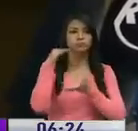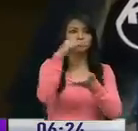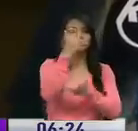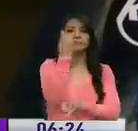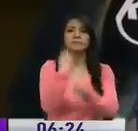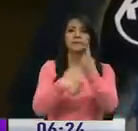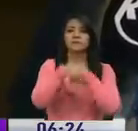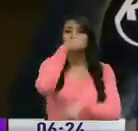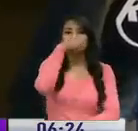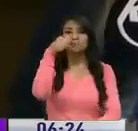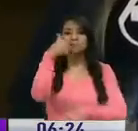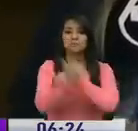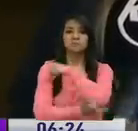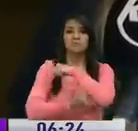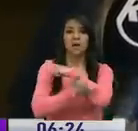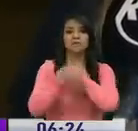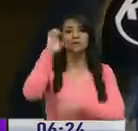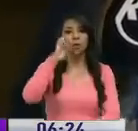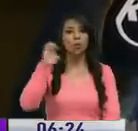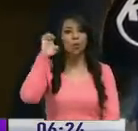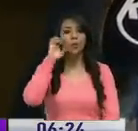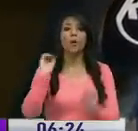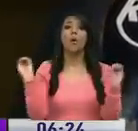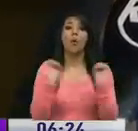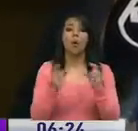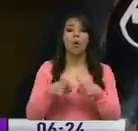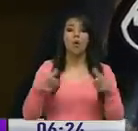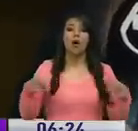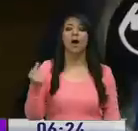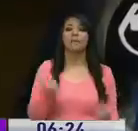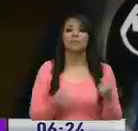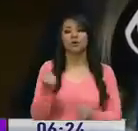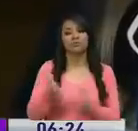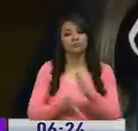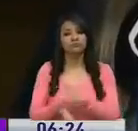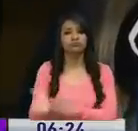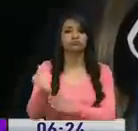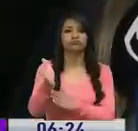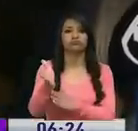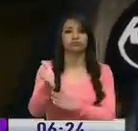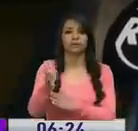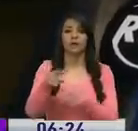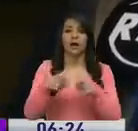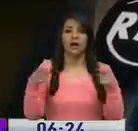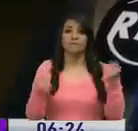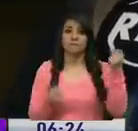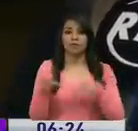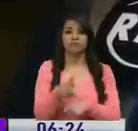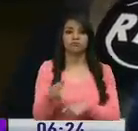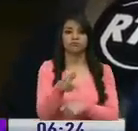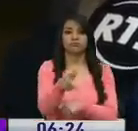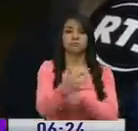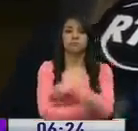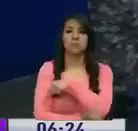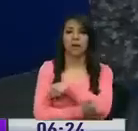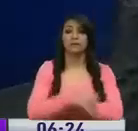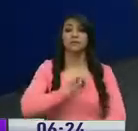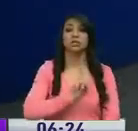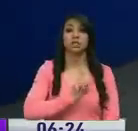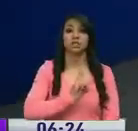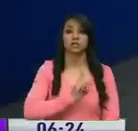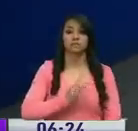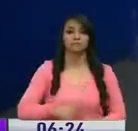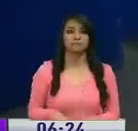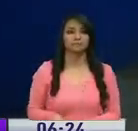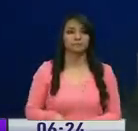europeos y también eh a camiones que enviarían drogas a través de estos camiones al país chileno cuatro